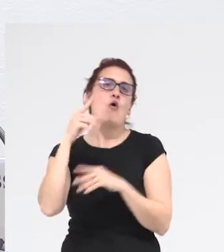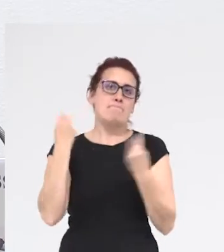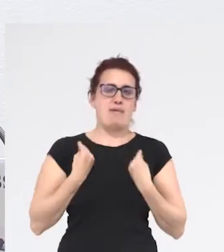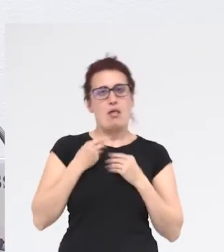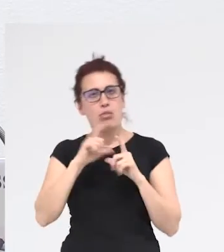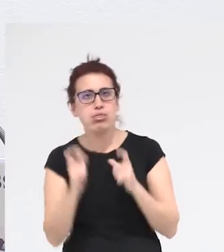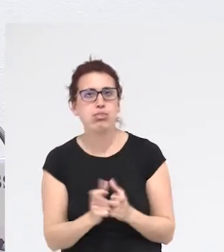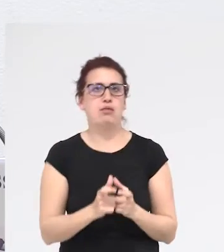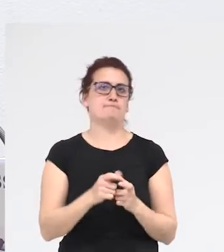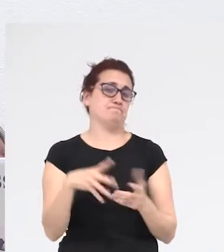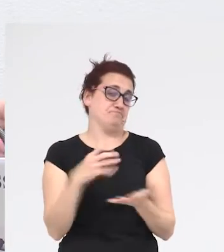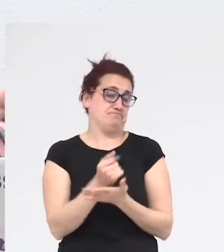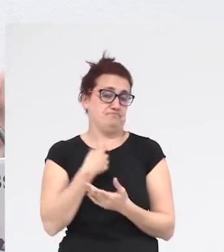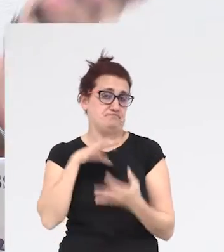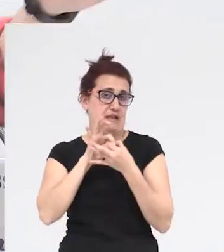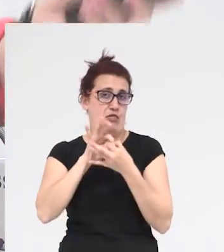también, ¿no?